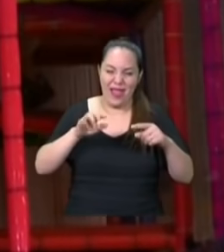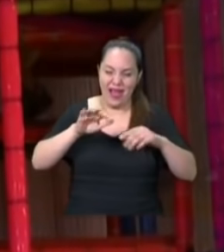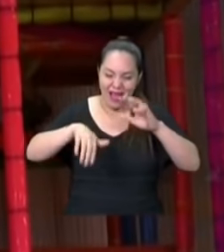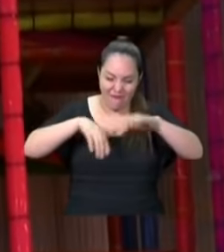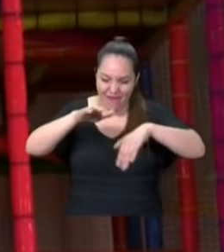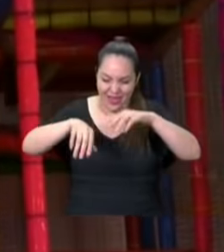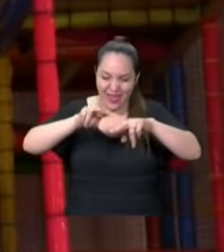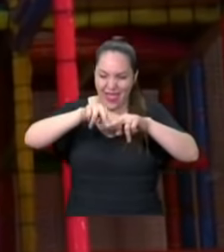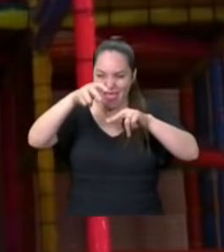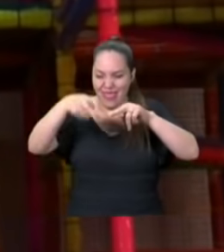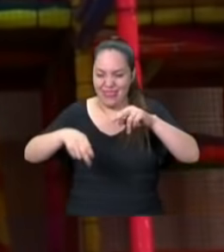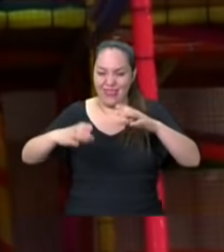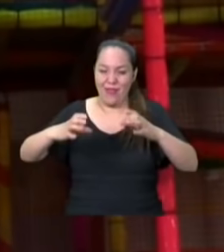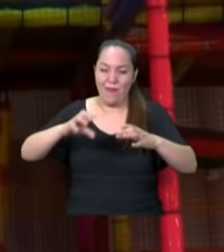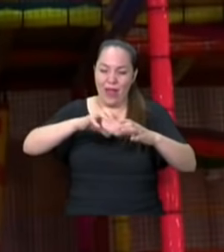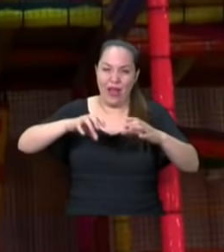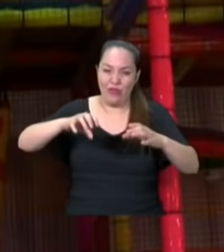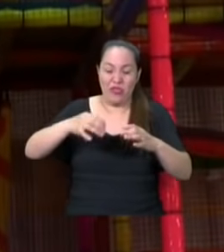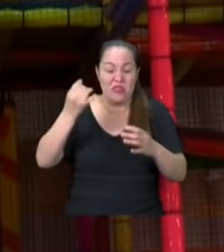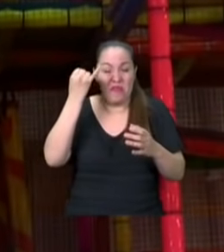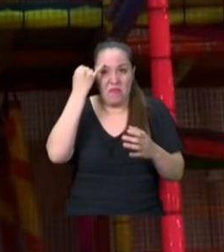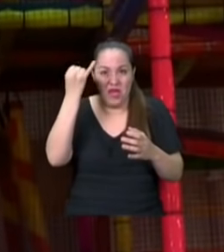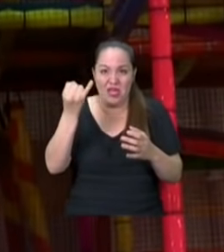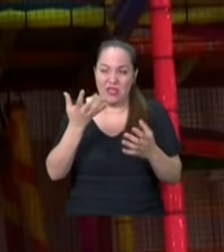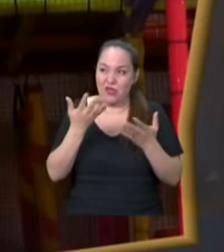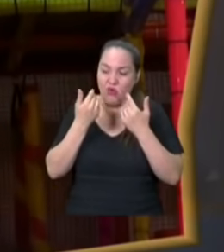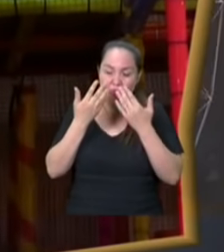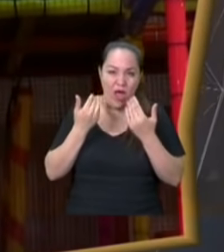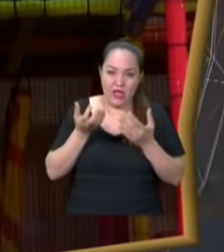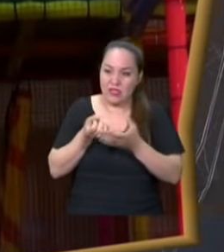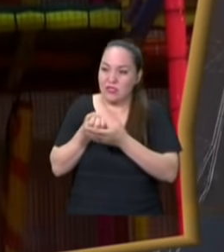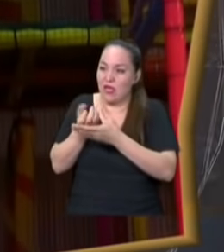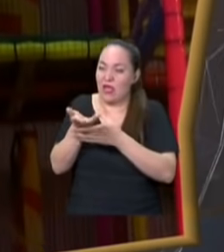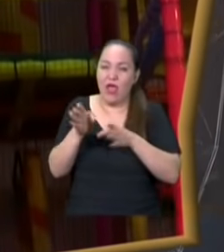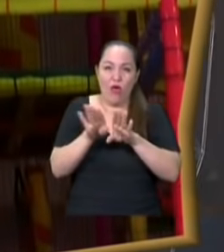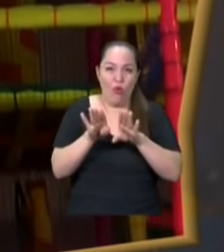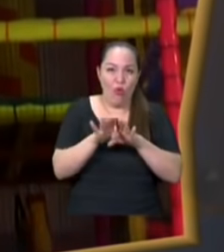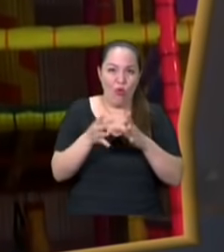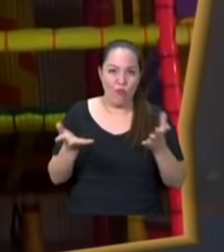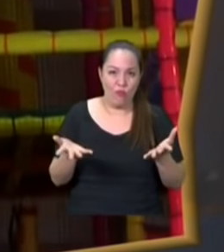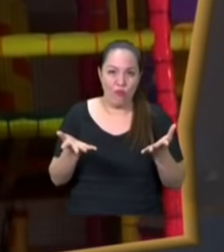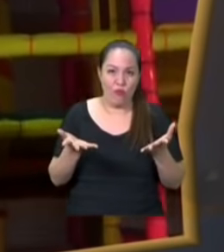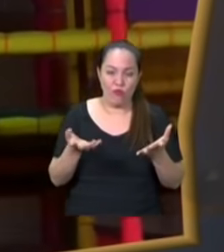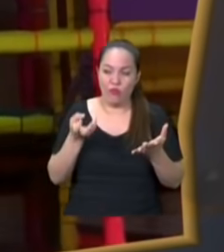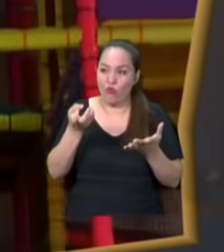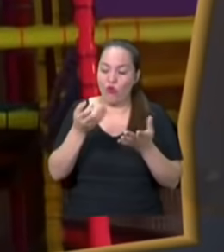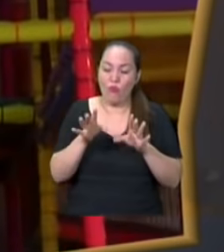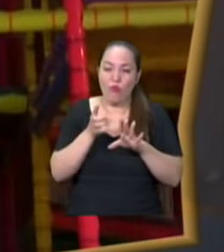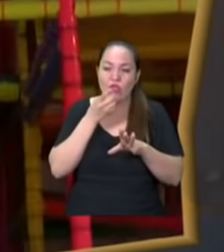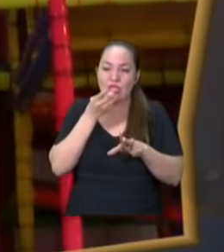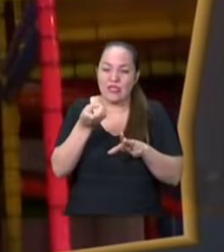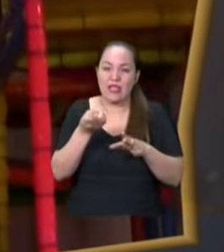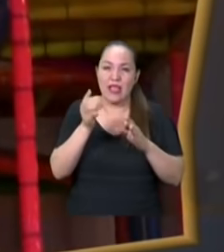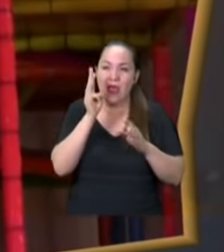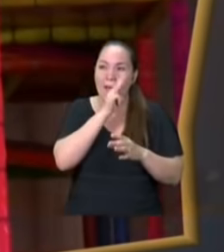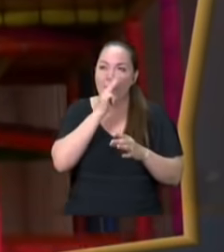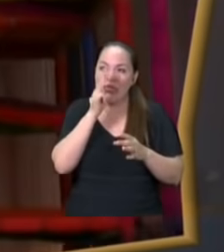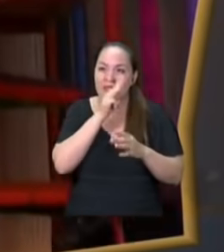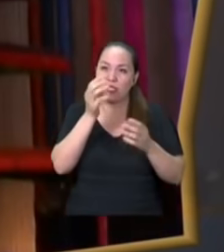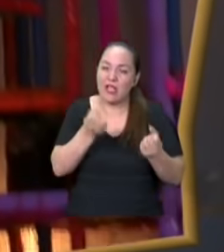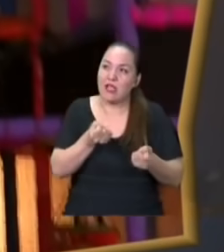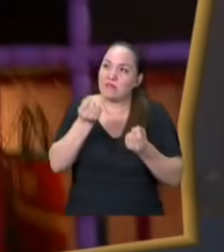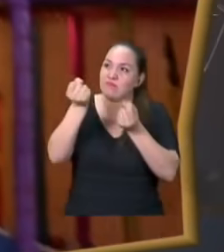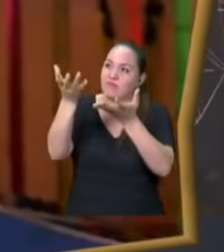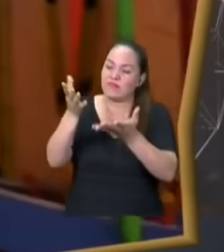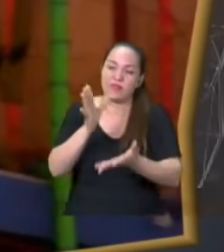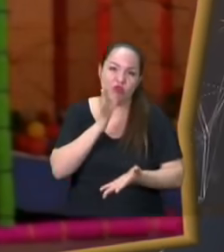pobrecito. Imagínate, si no encuentra la salida en ese lugar, ¿cómo lo mando de corresponsal a Mazatlán? Se me va a